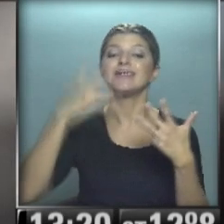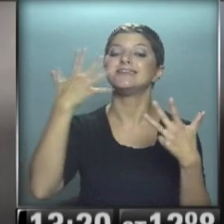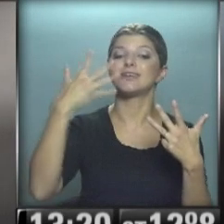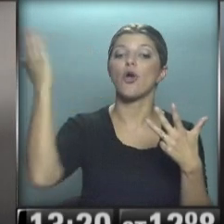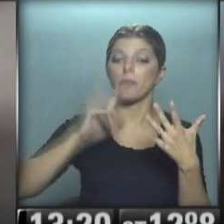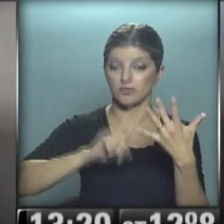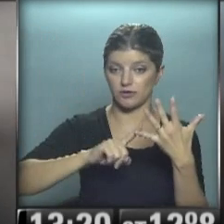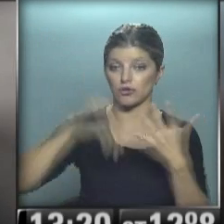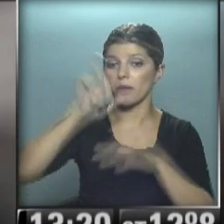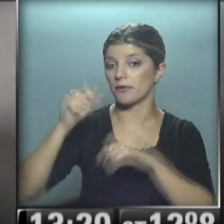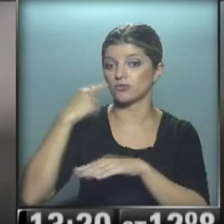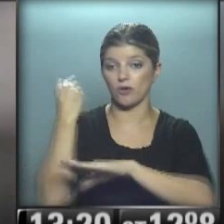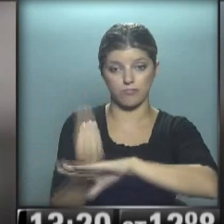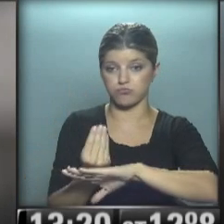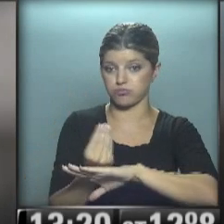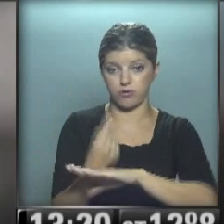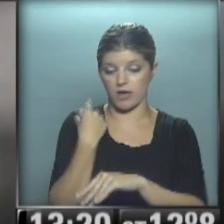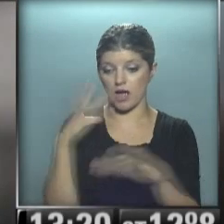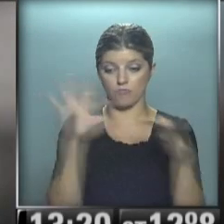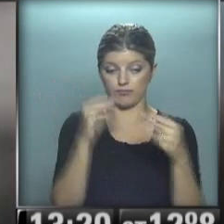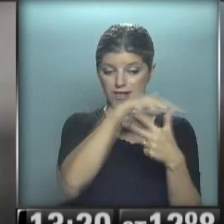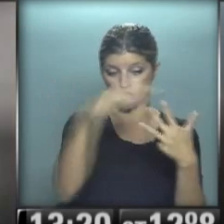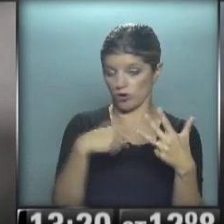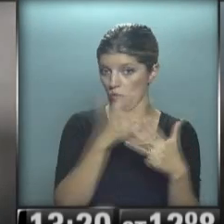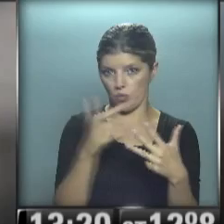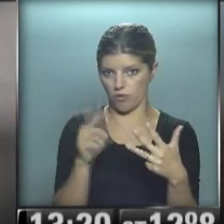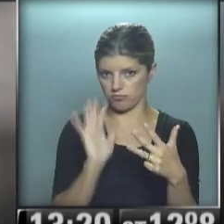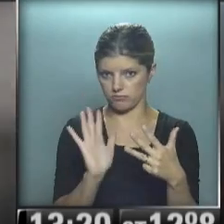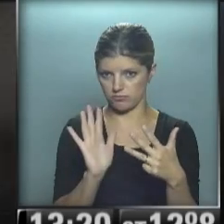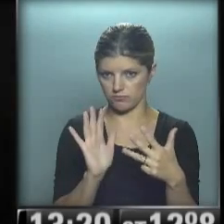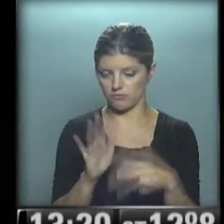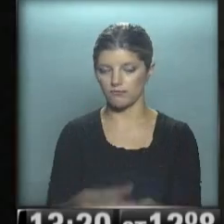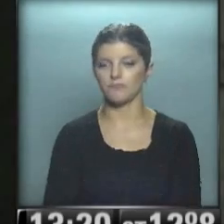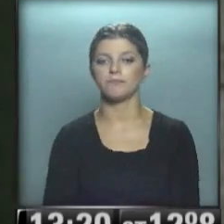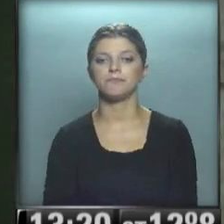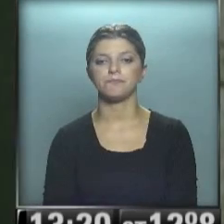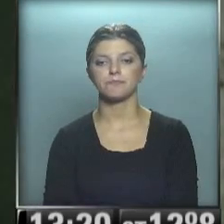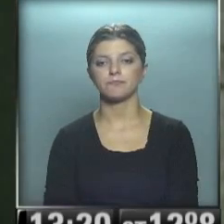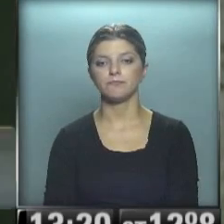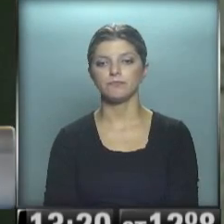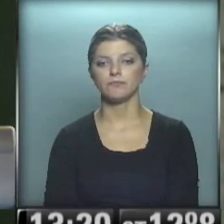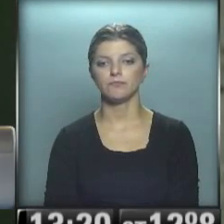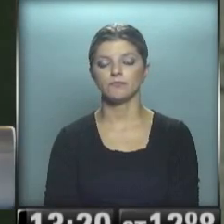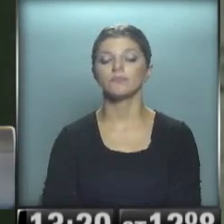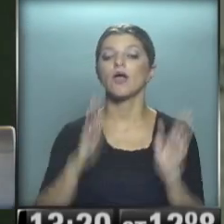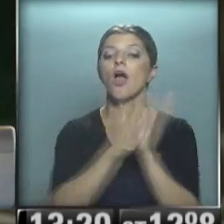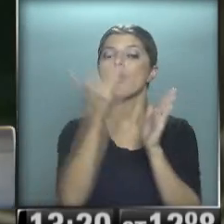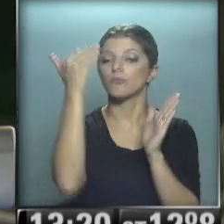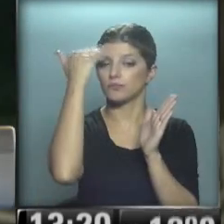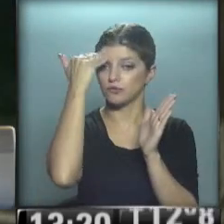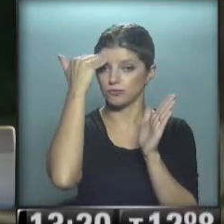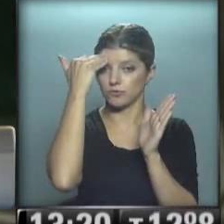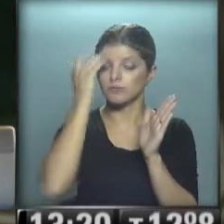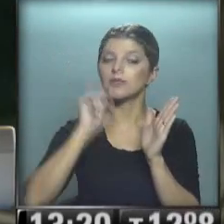de ciudadanos que no se identifican en ninguno de estos grupos. La Constitución,